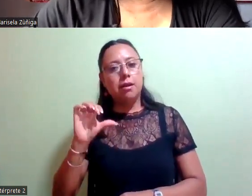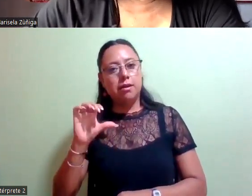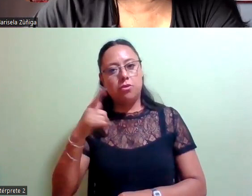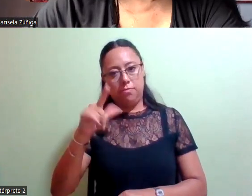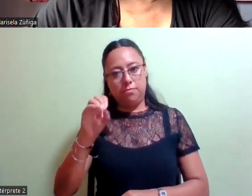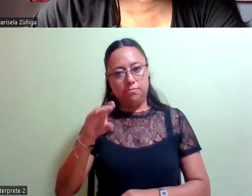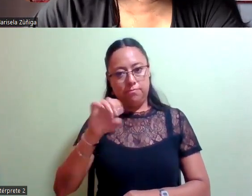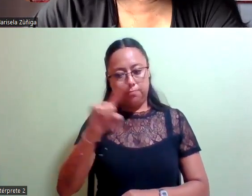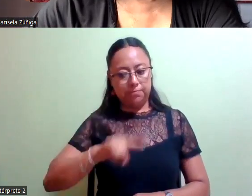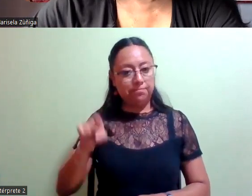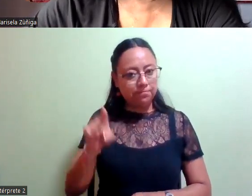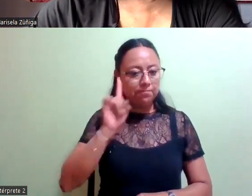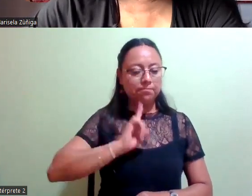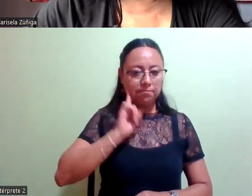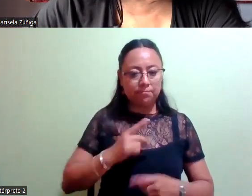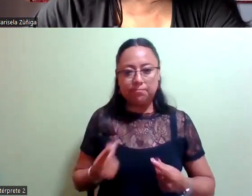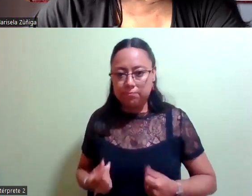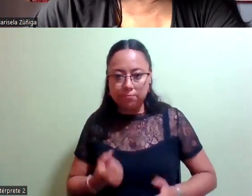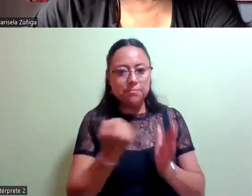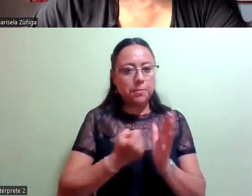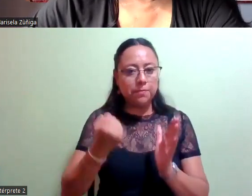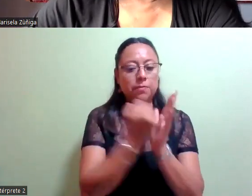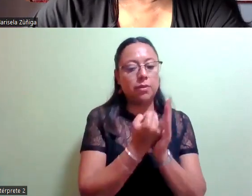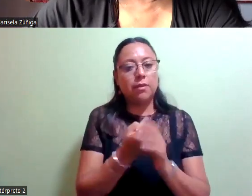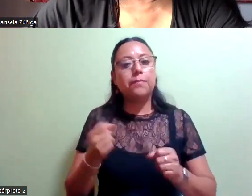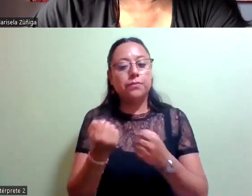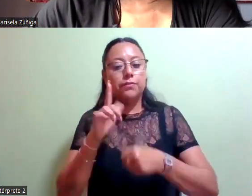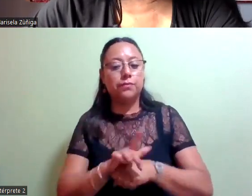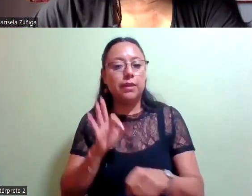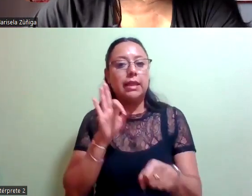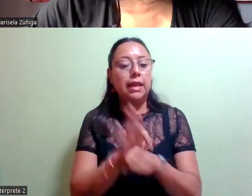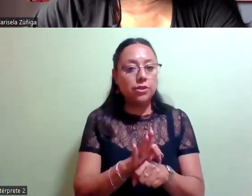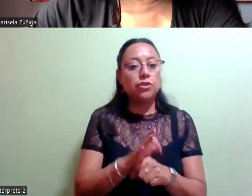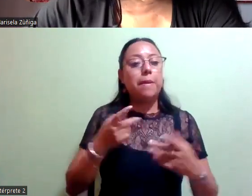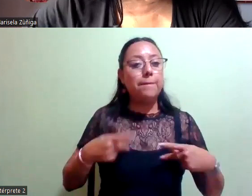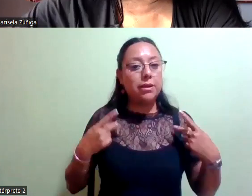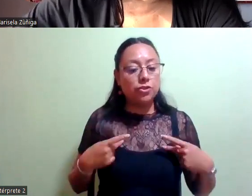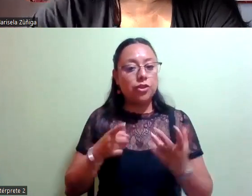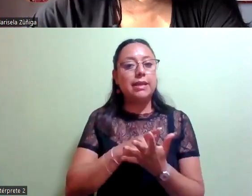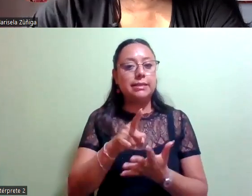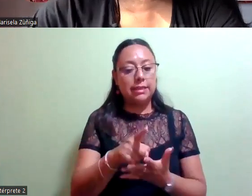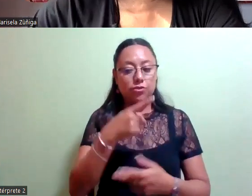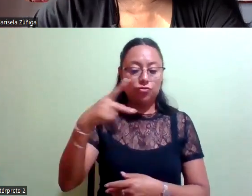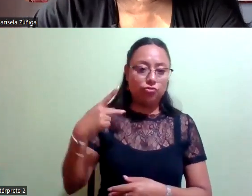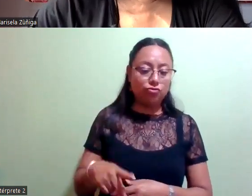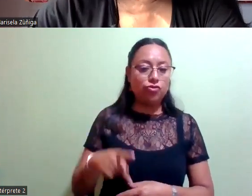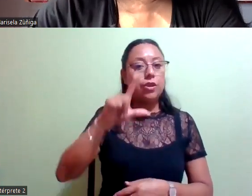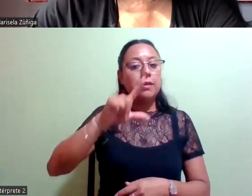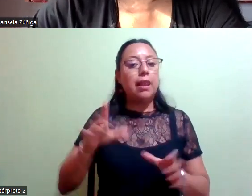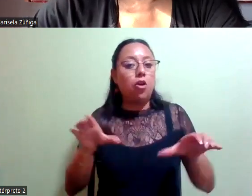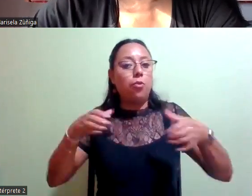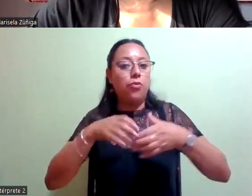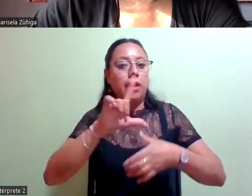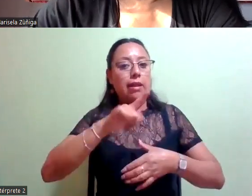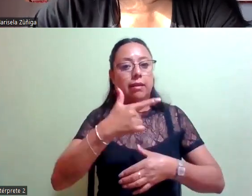una activista social por los derechos de las personas de la comunidad LGBTI+, participando